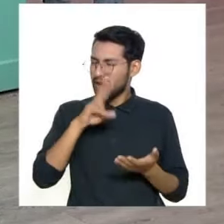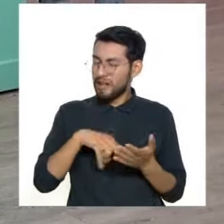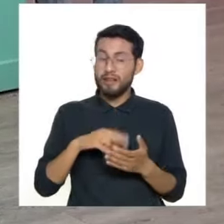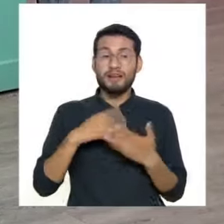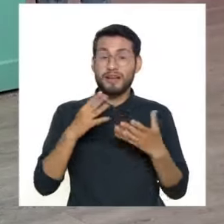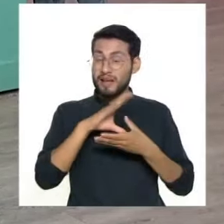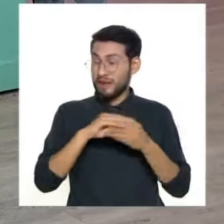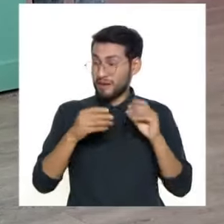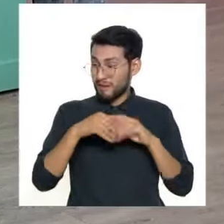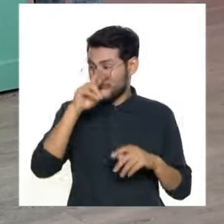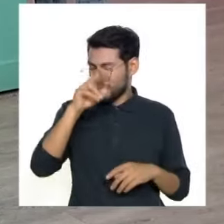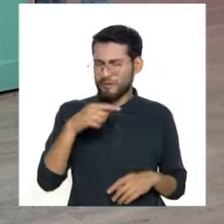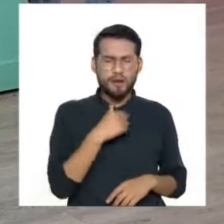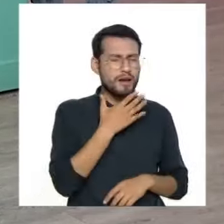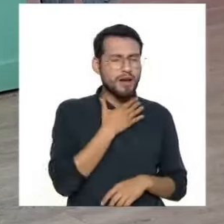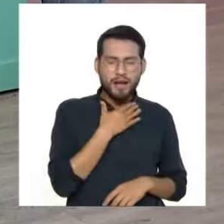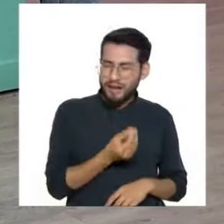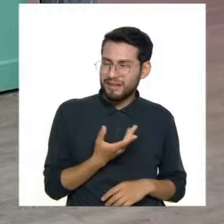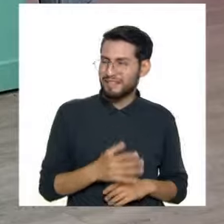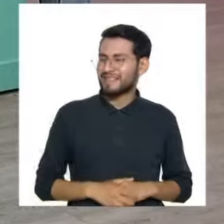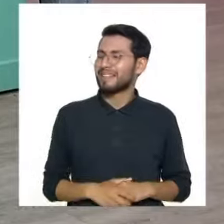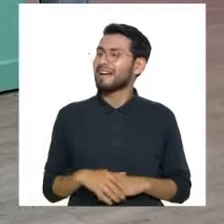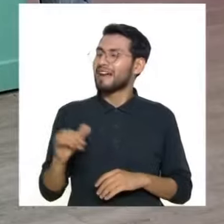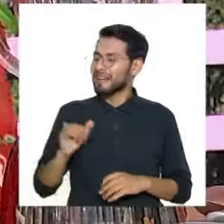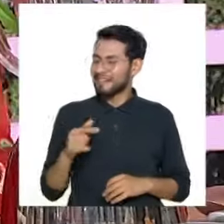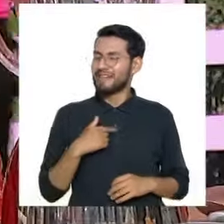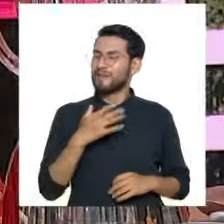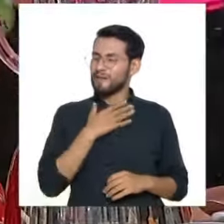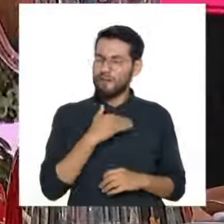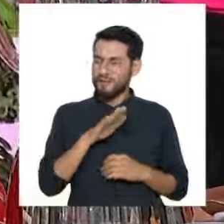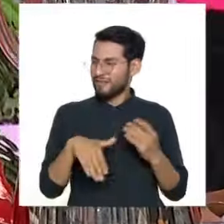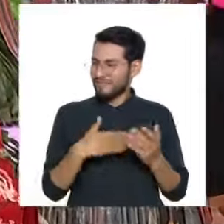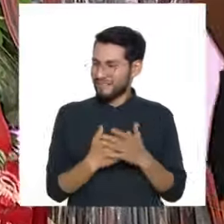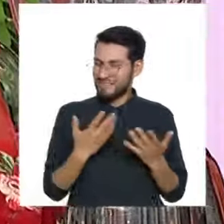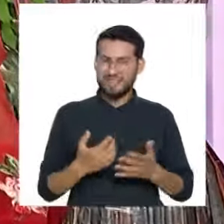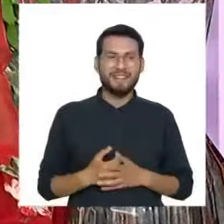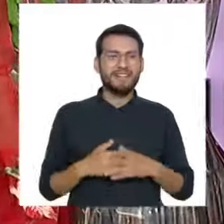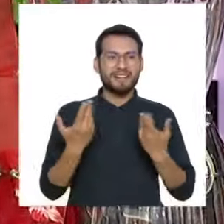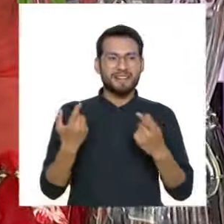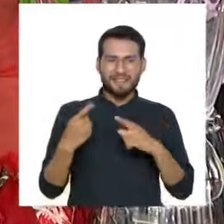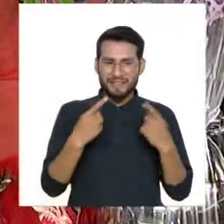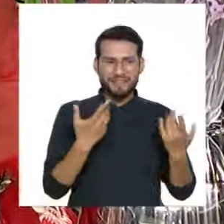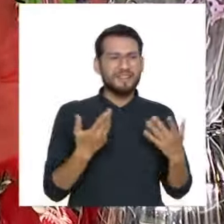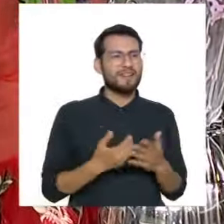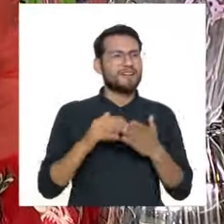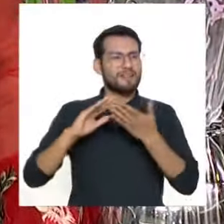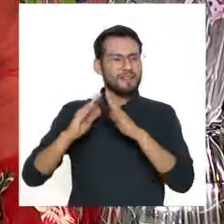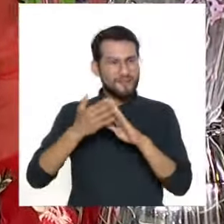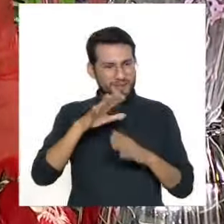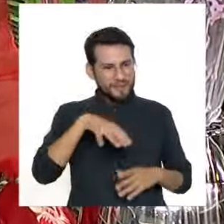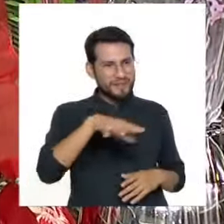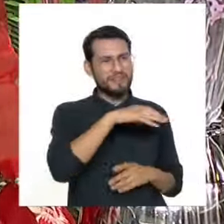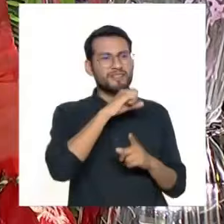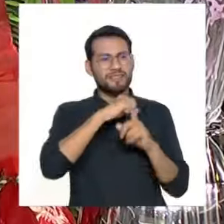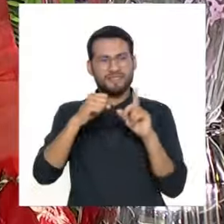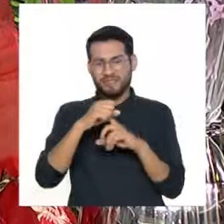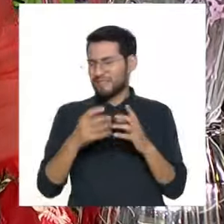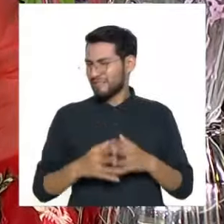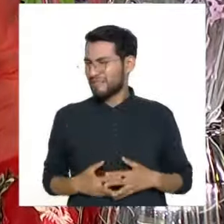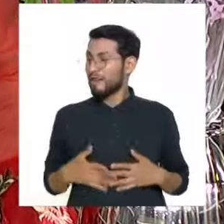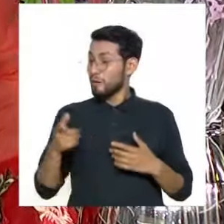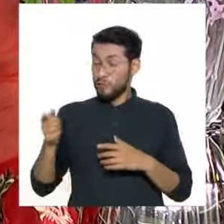luego la historia del Perú Me fascina Ah ya también me gusta mucho todo esto de interactuar con las comunidades con la sociedades